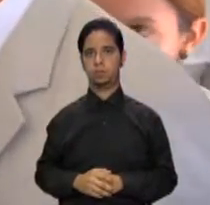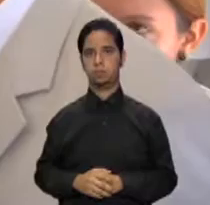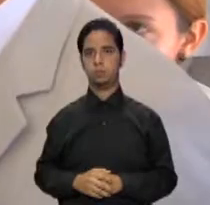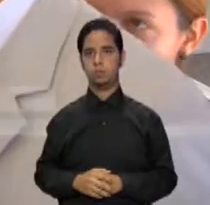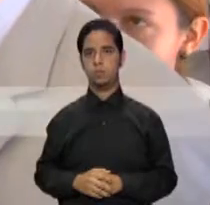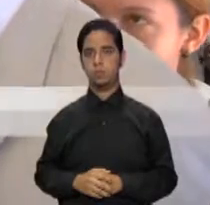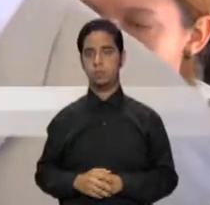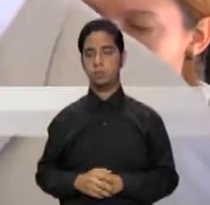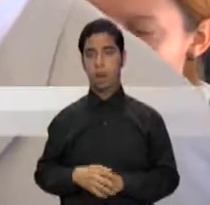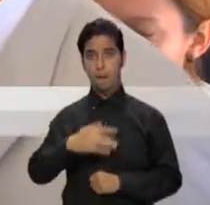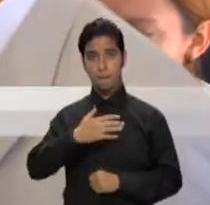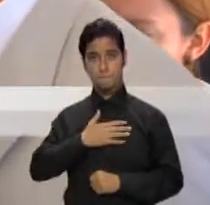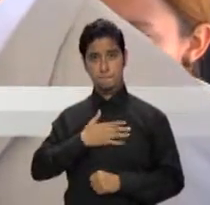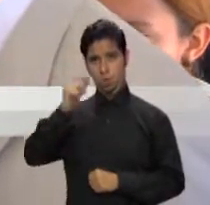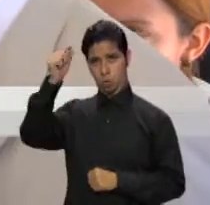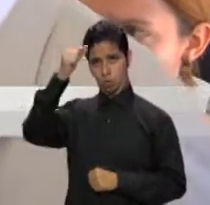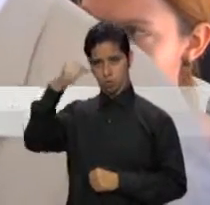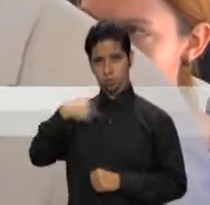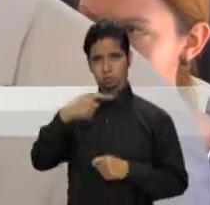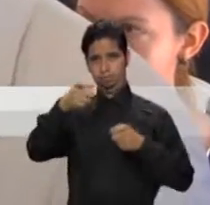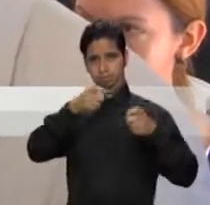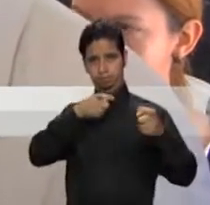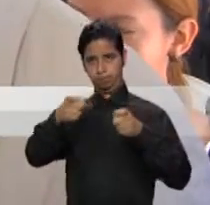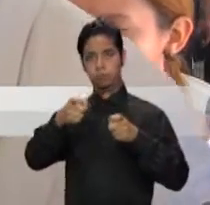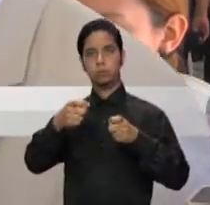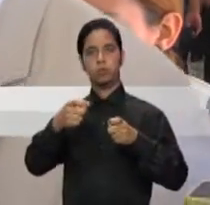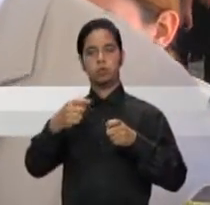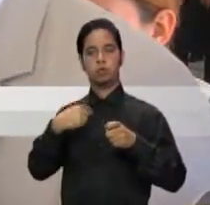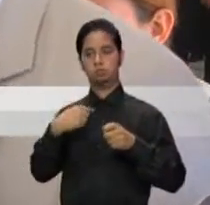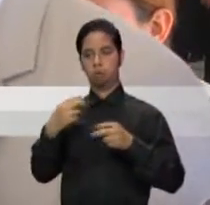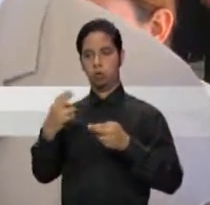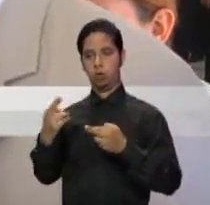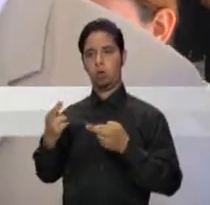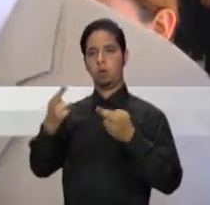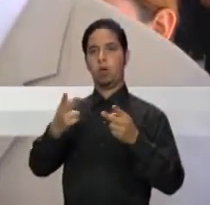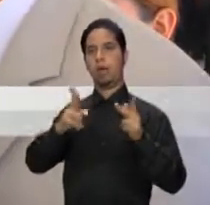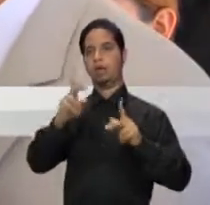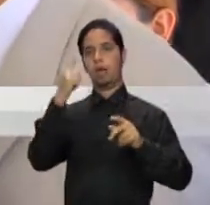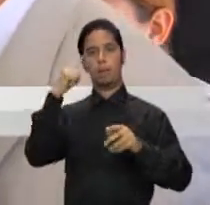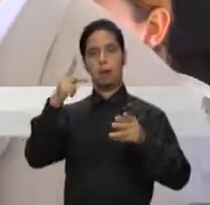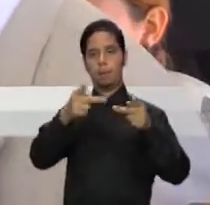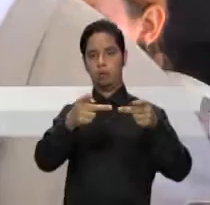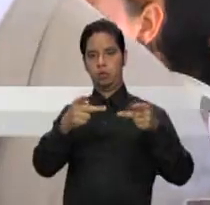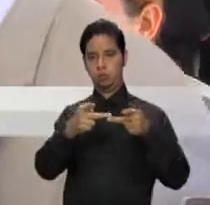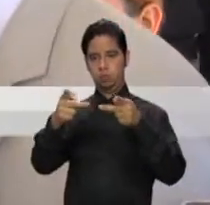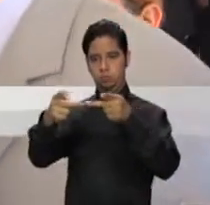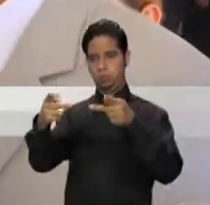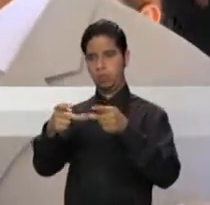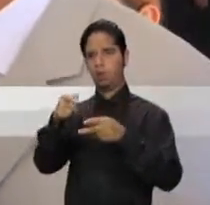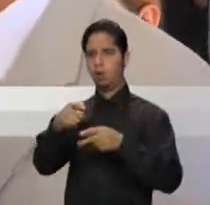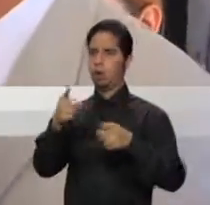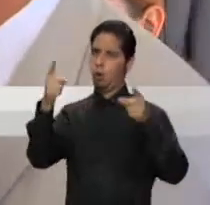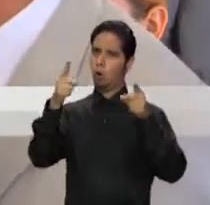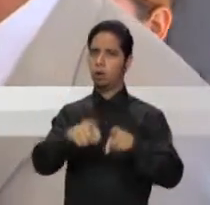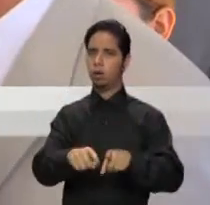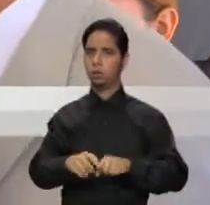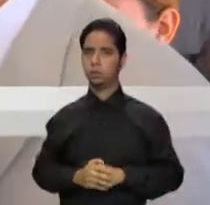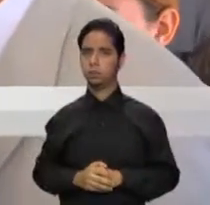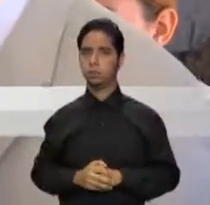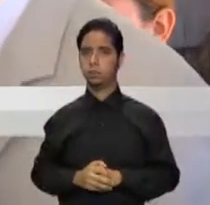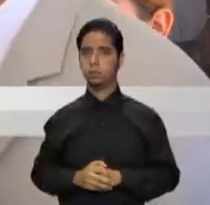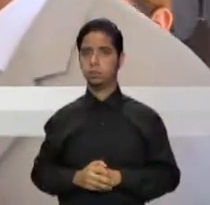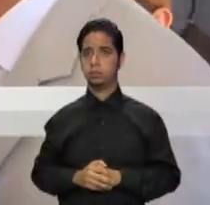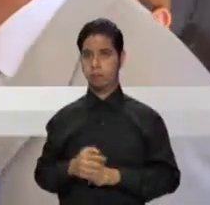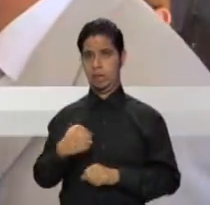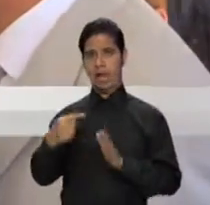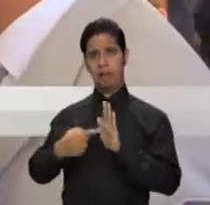Mi gobierno, en todos los gobiernos, es cotidiano que se recomiende gente para posiciones. Eso sucede. Y hay muchas veces que yo voy a los